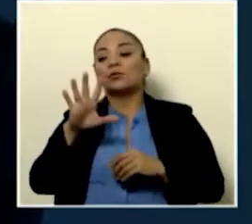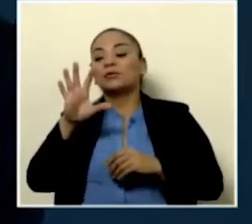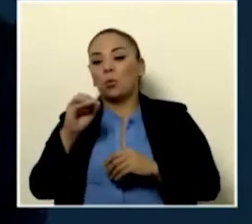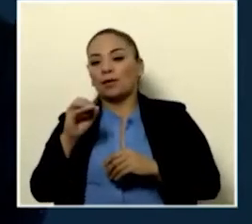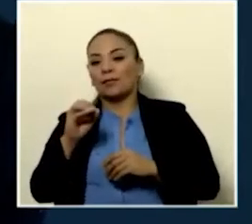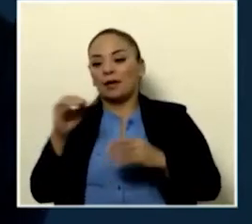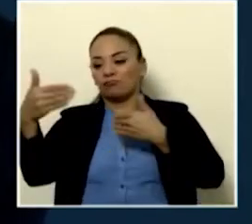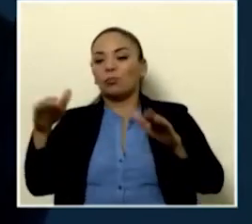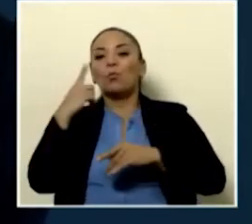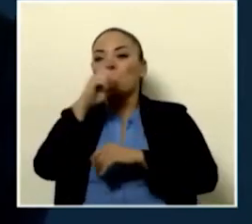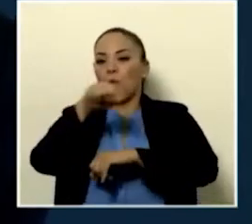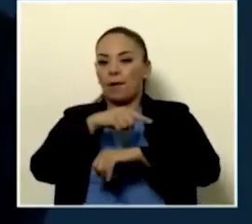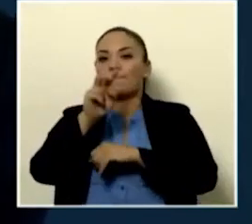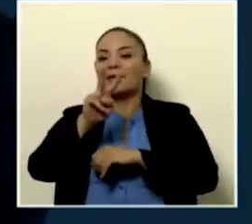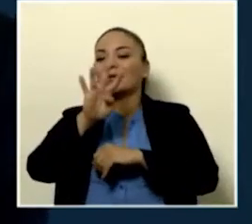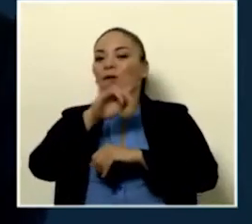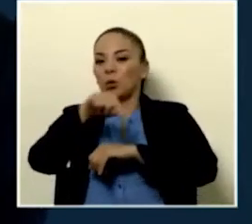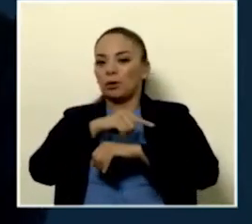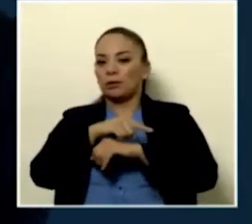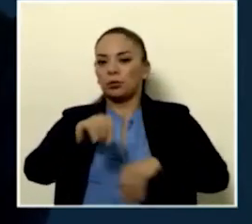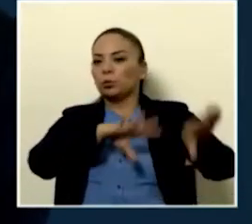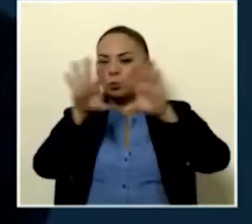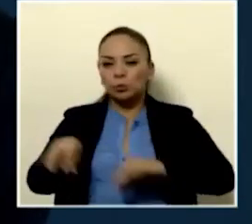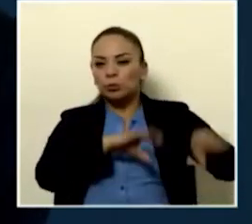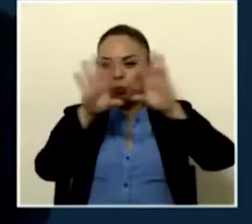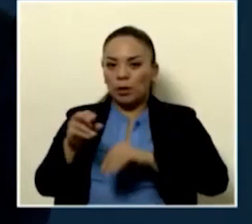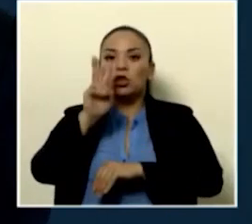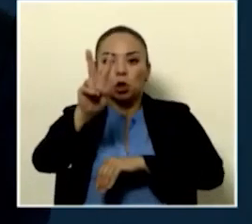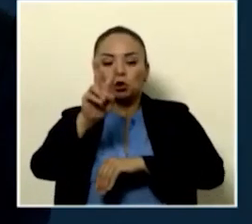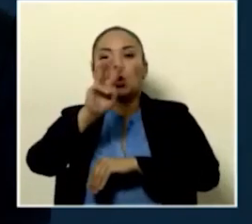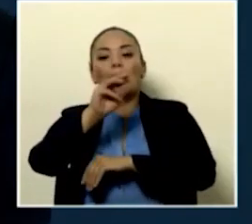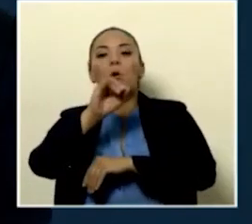hora, 24 horas al día, 2 en Moín,